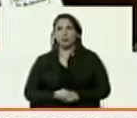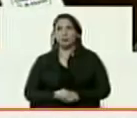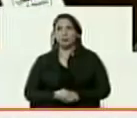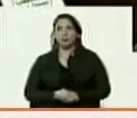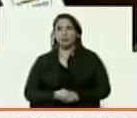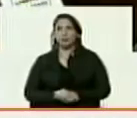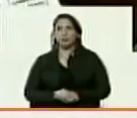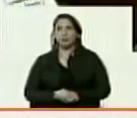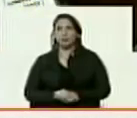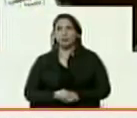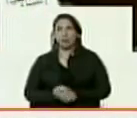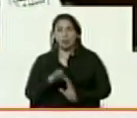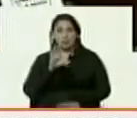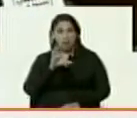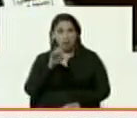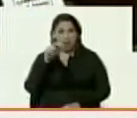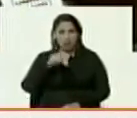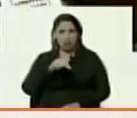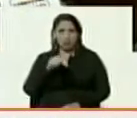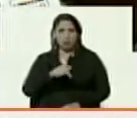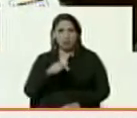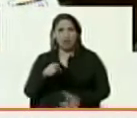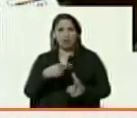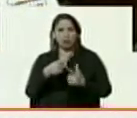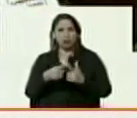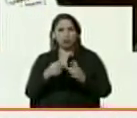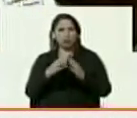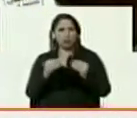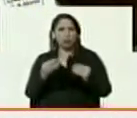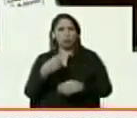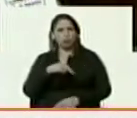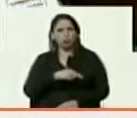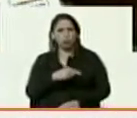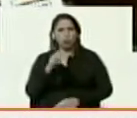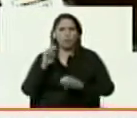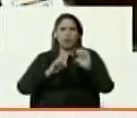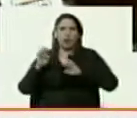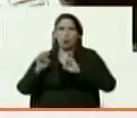extranjeras en el país. Bueno, todos esos casos los estamos tratando